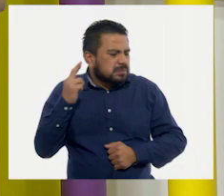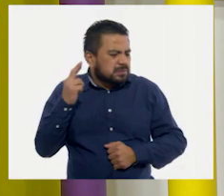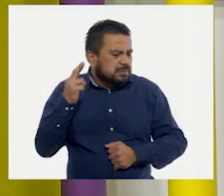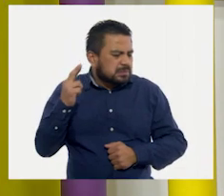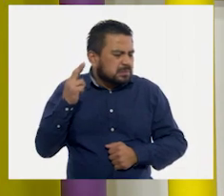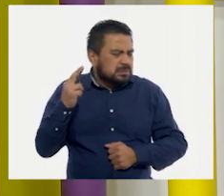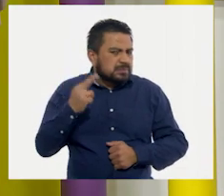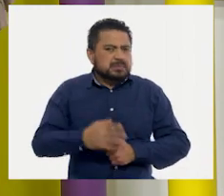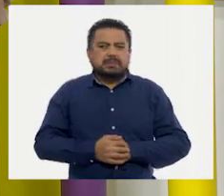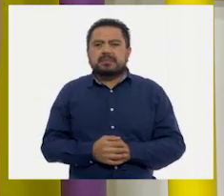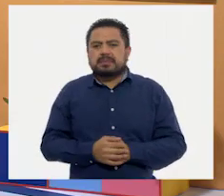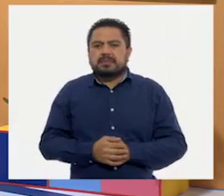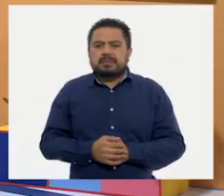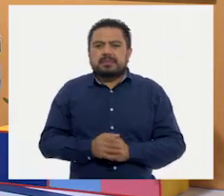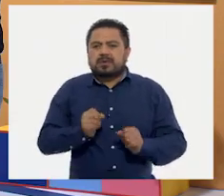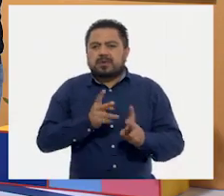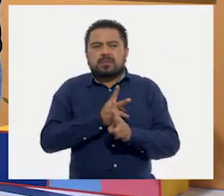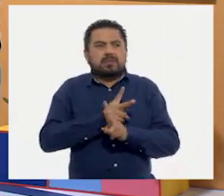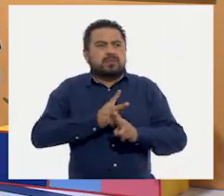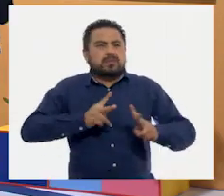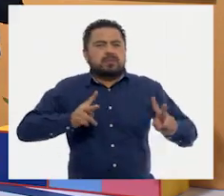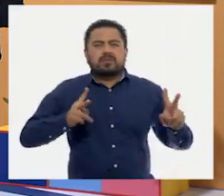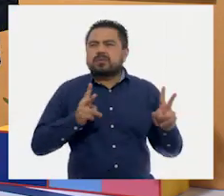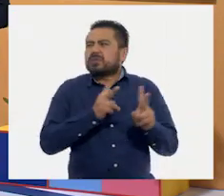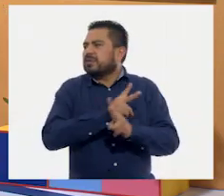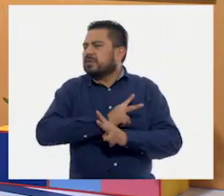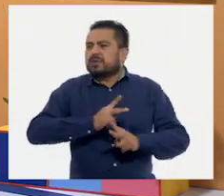el agua. El viento.